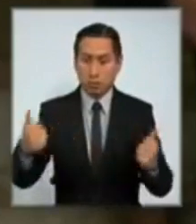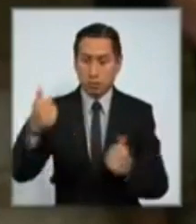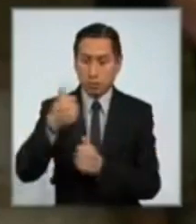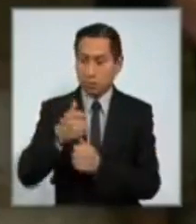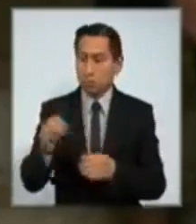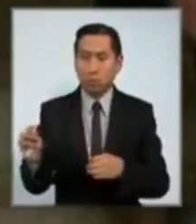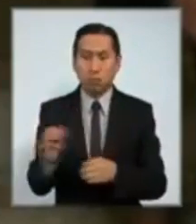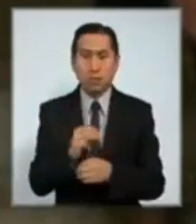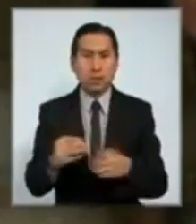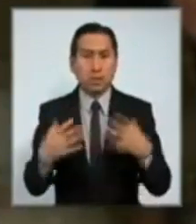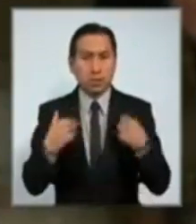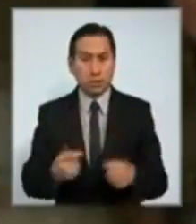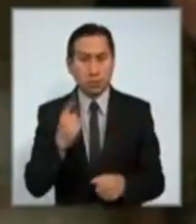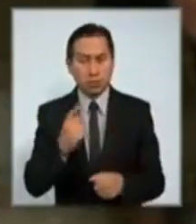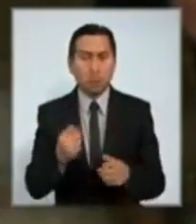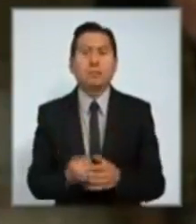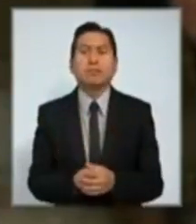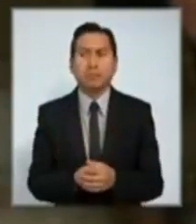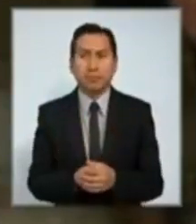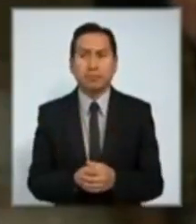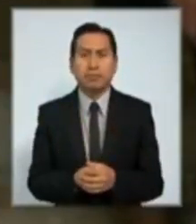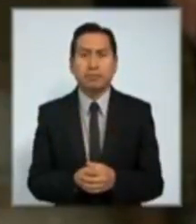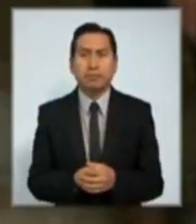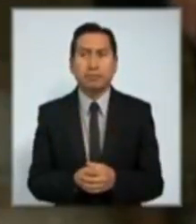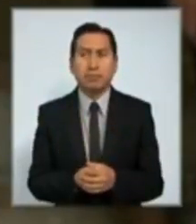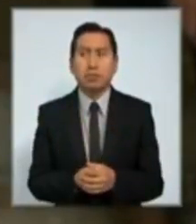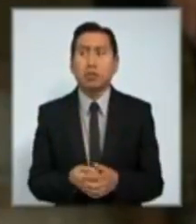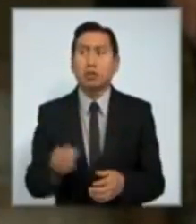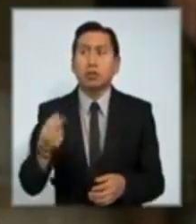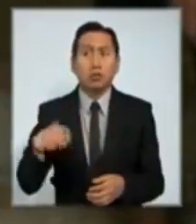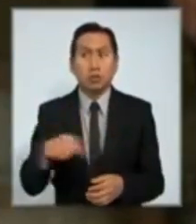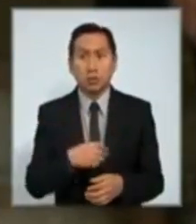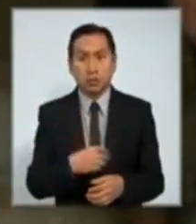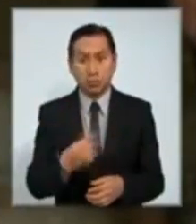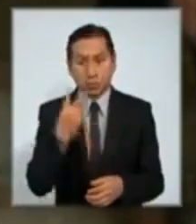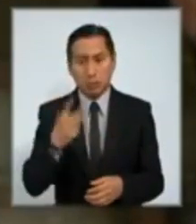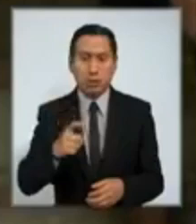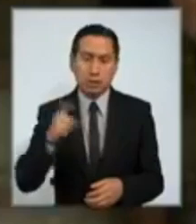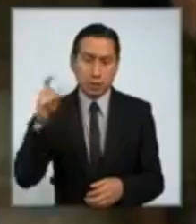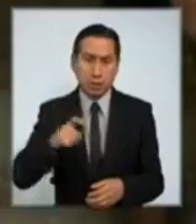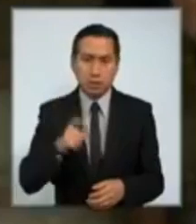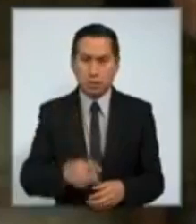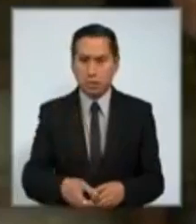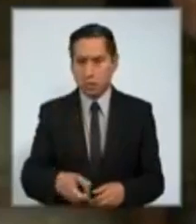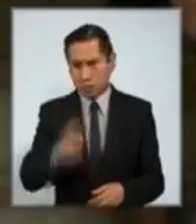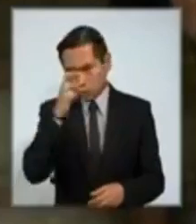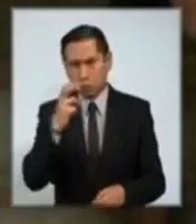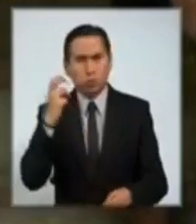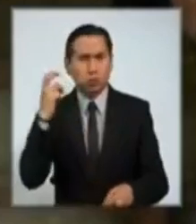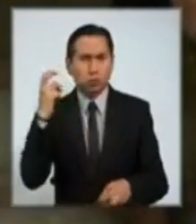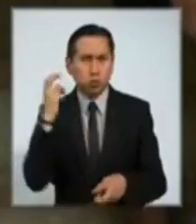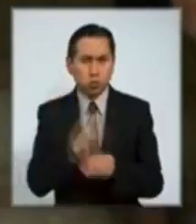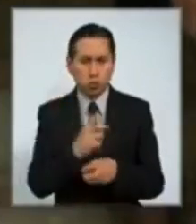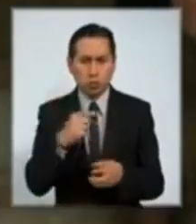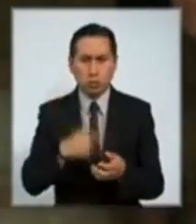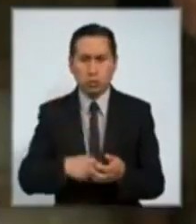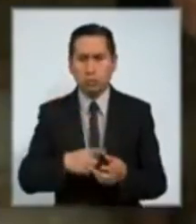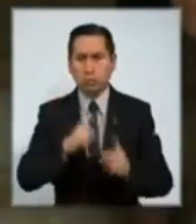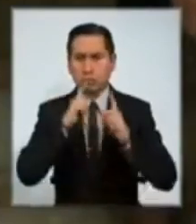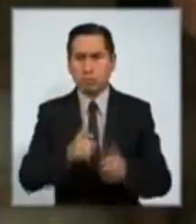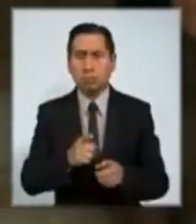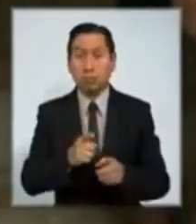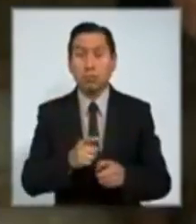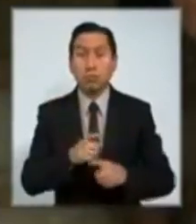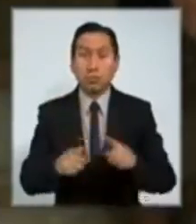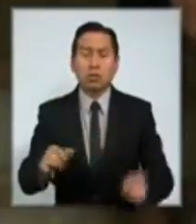del Ministerio de Salud. Nos vemos en la necesidad de endurecer las medidas, pero